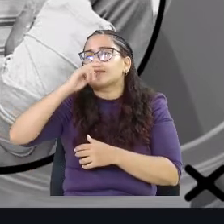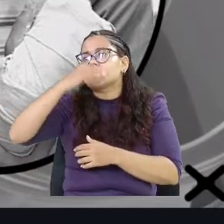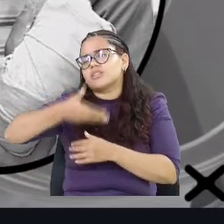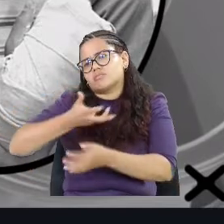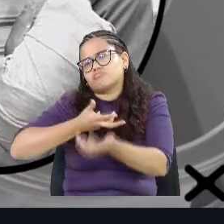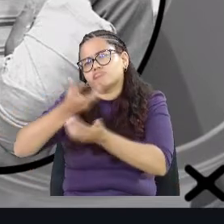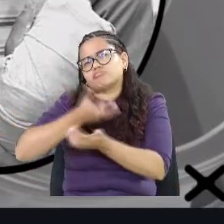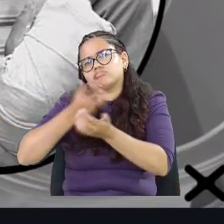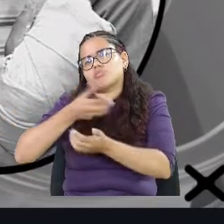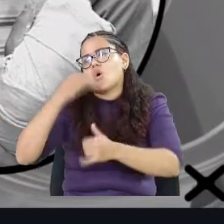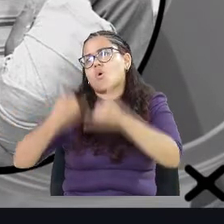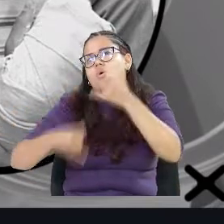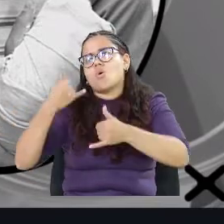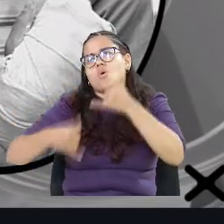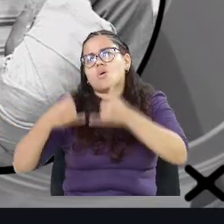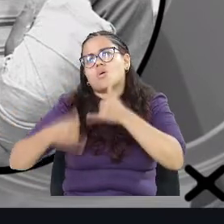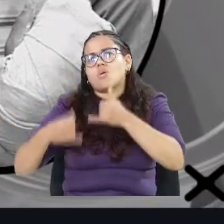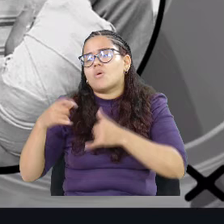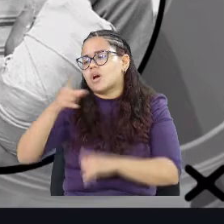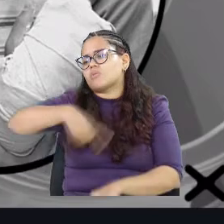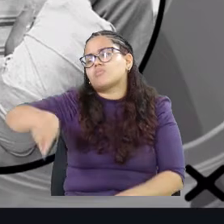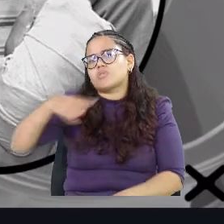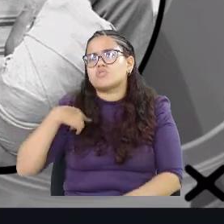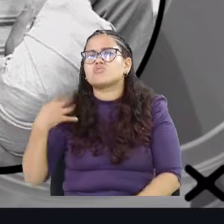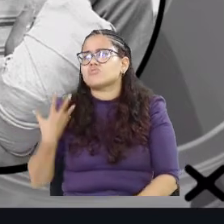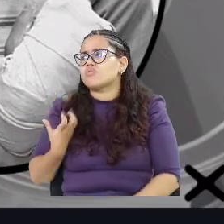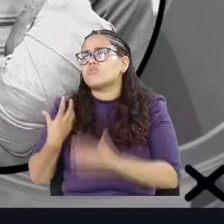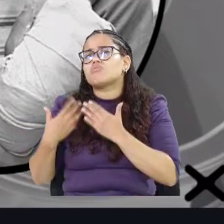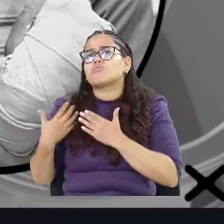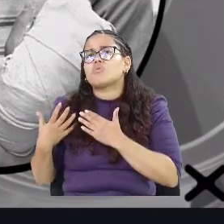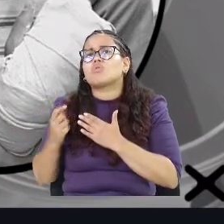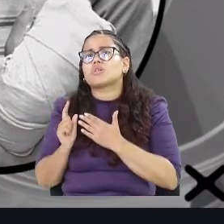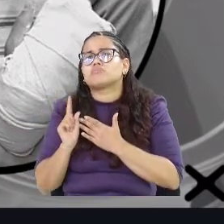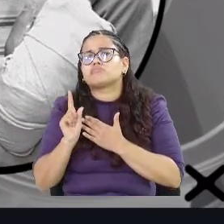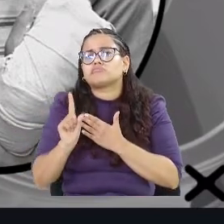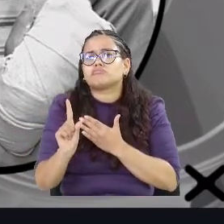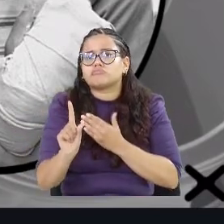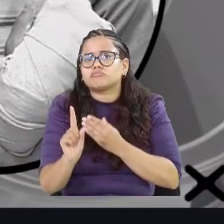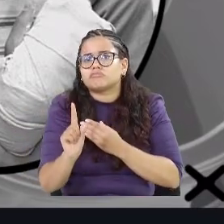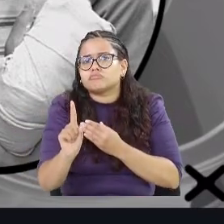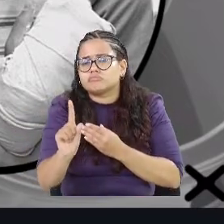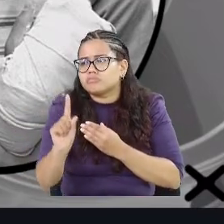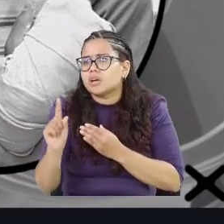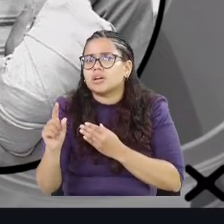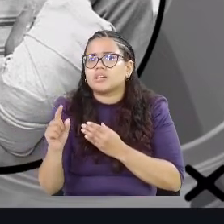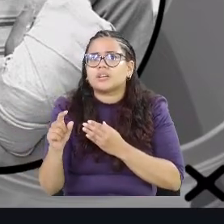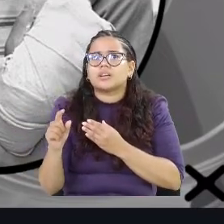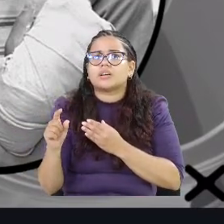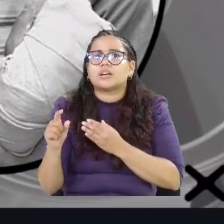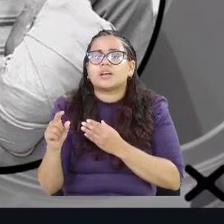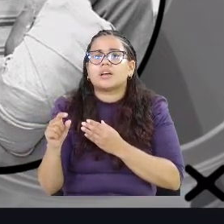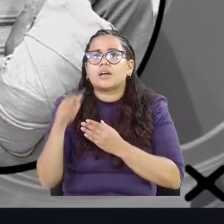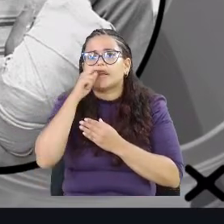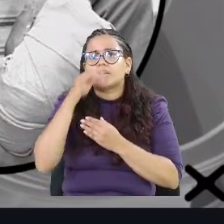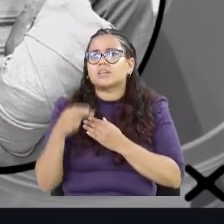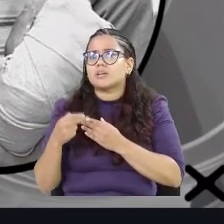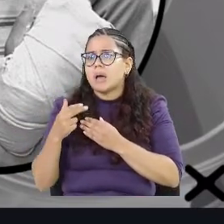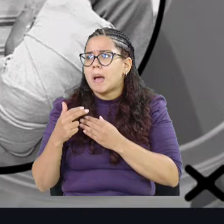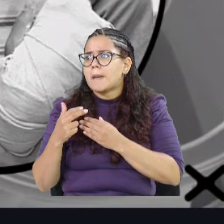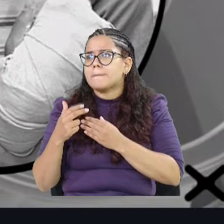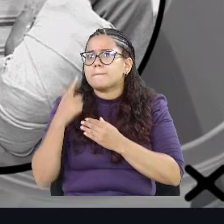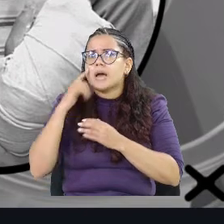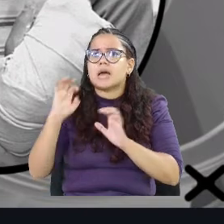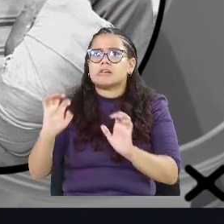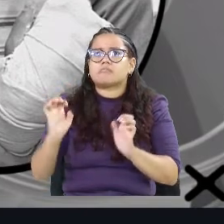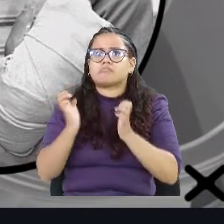niños que están jugando y están corriendo de un lado para otro, el niño se siente rechazado,